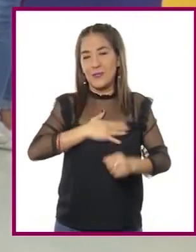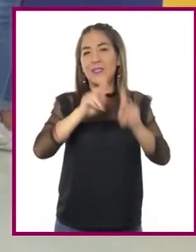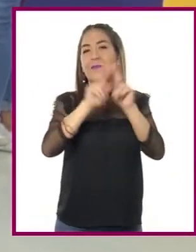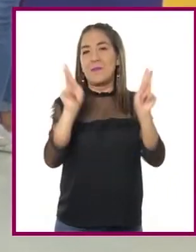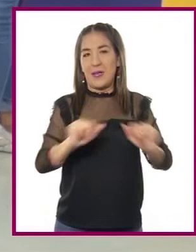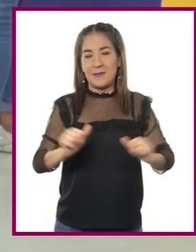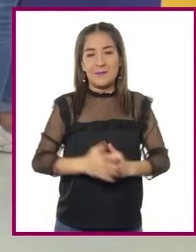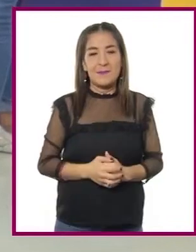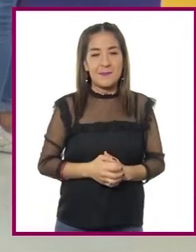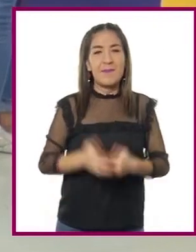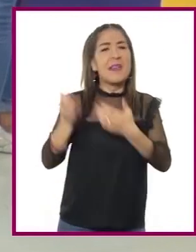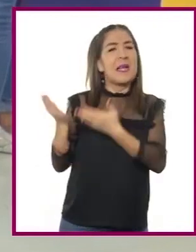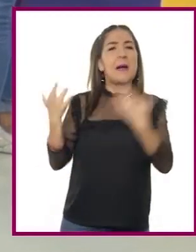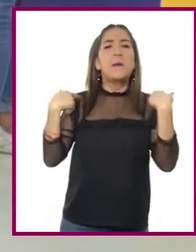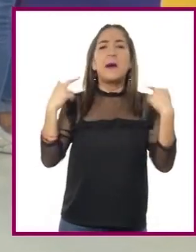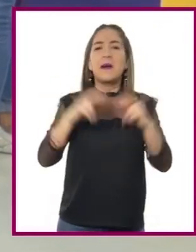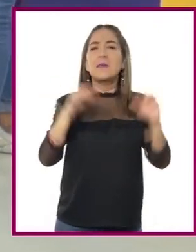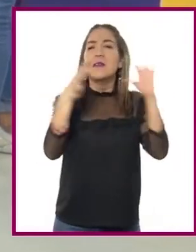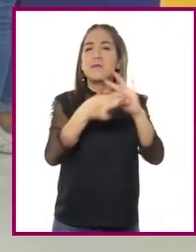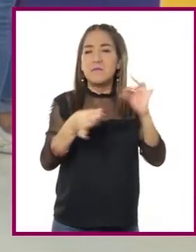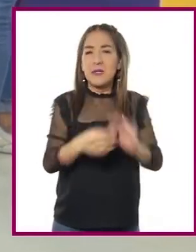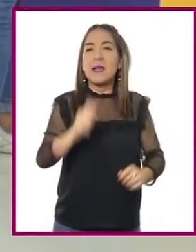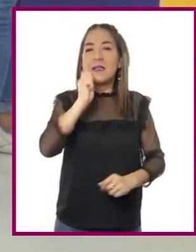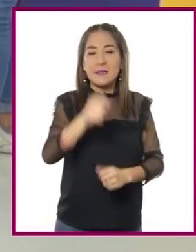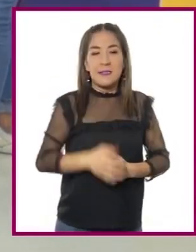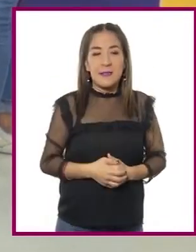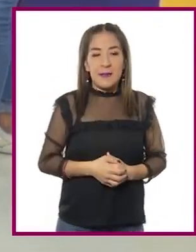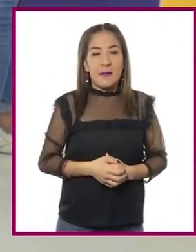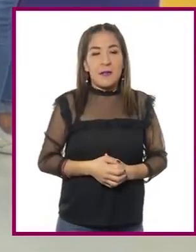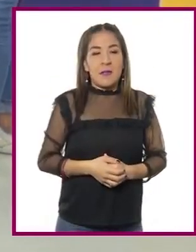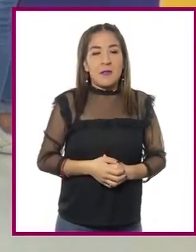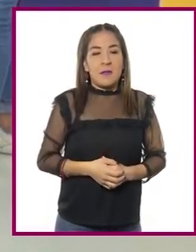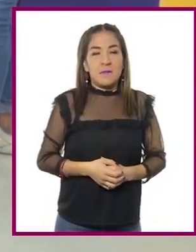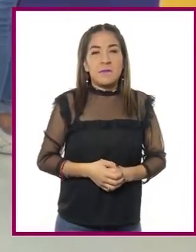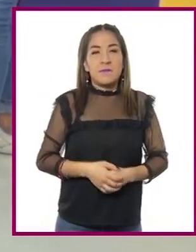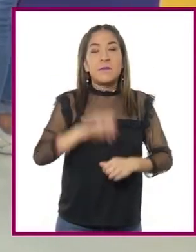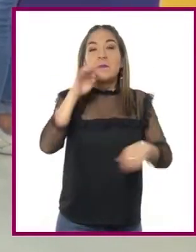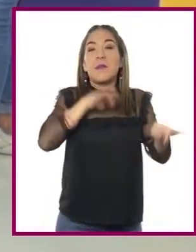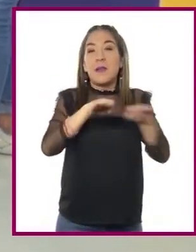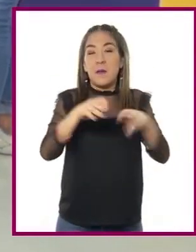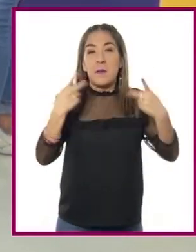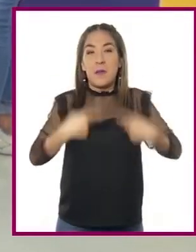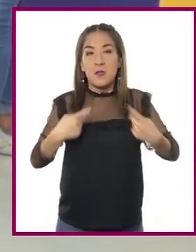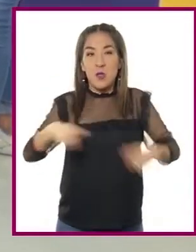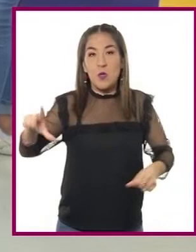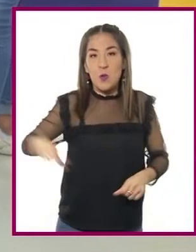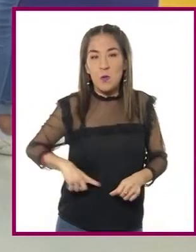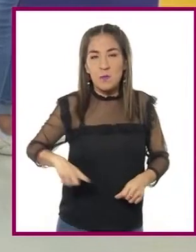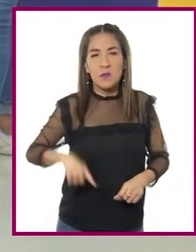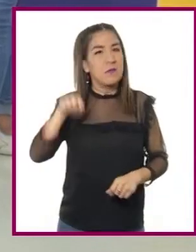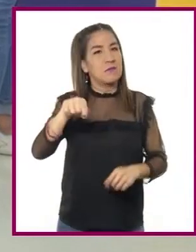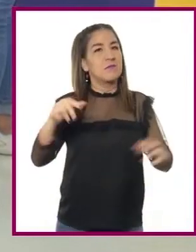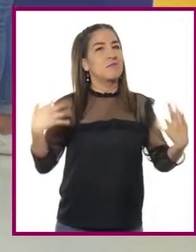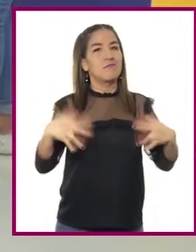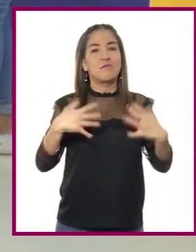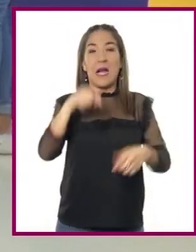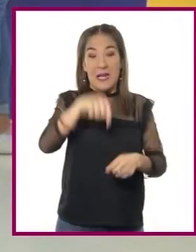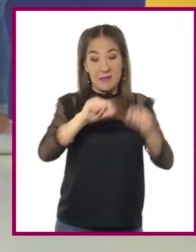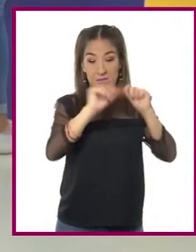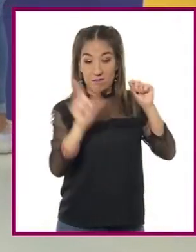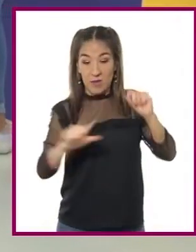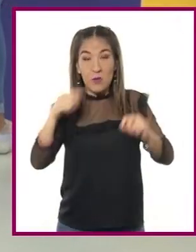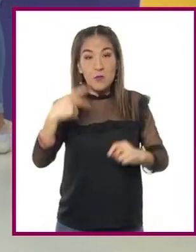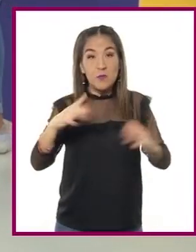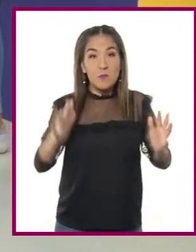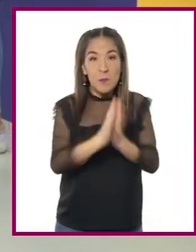Claudia Gómez clarifica que las y los servidores públicos tienen una participación fundamental en el país